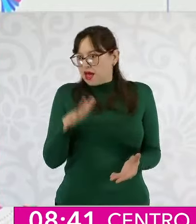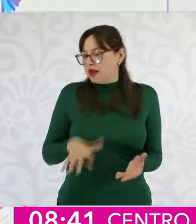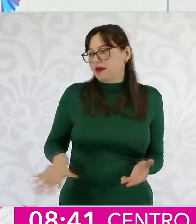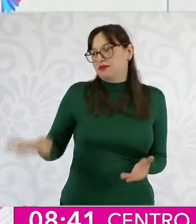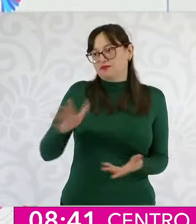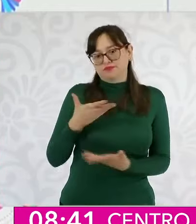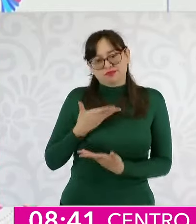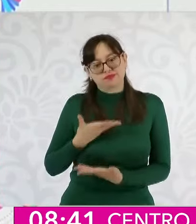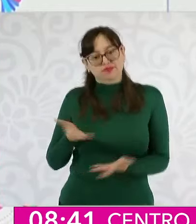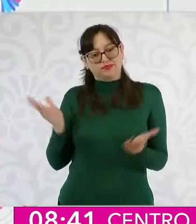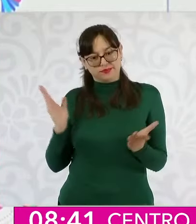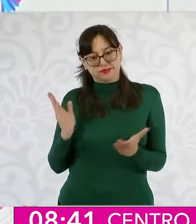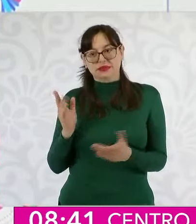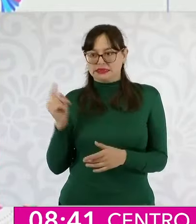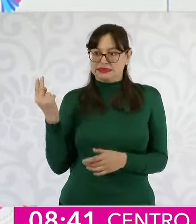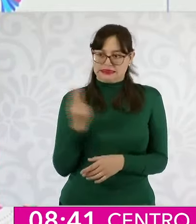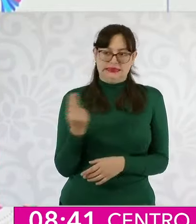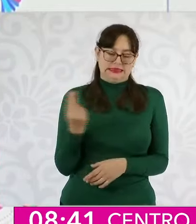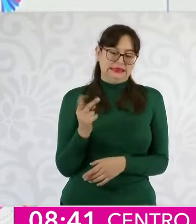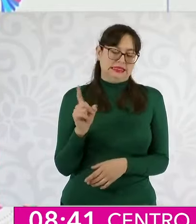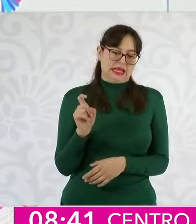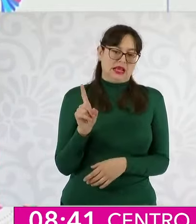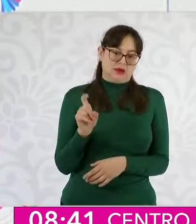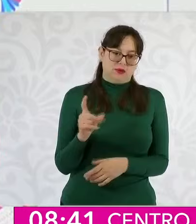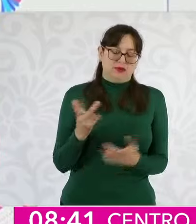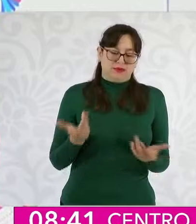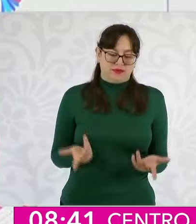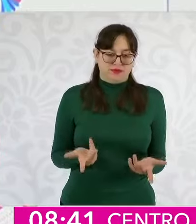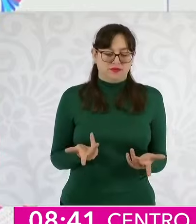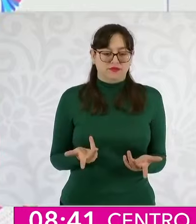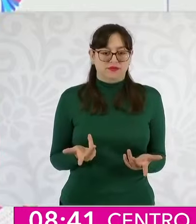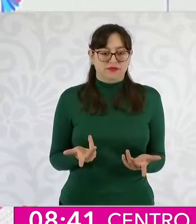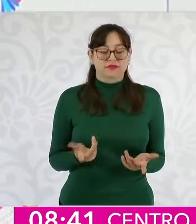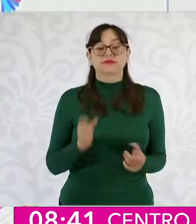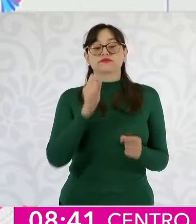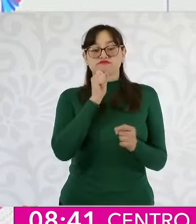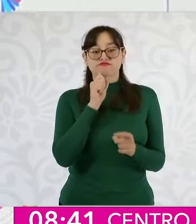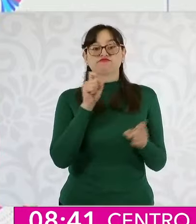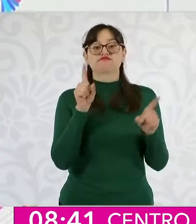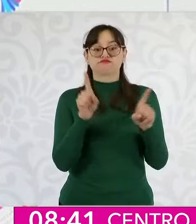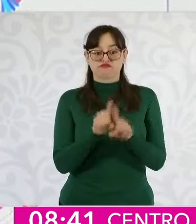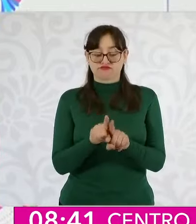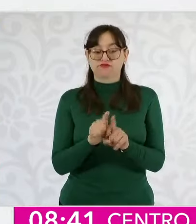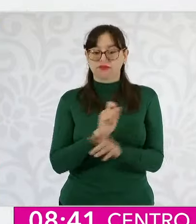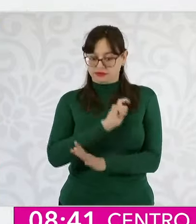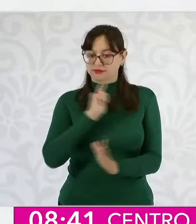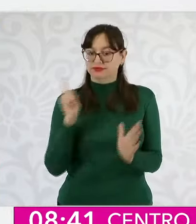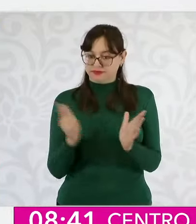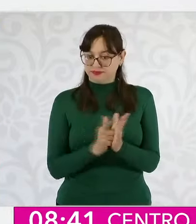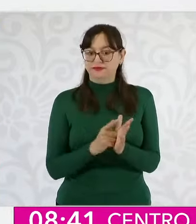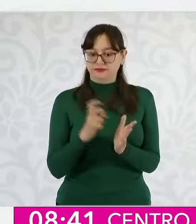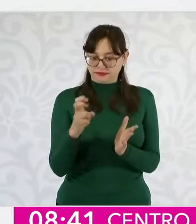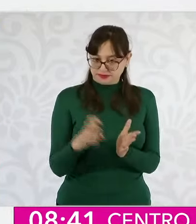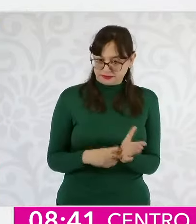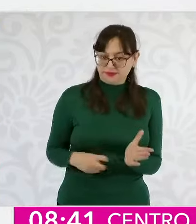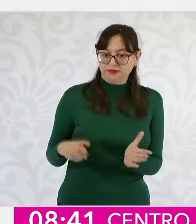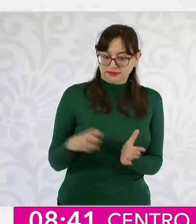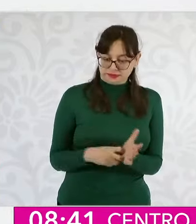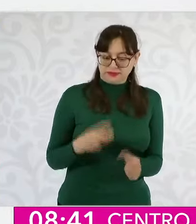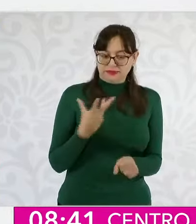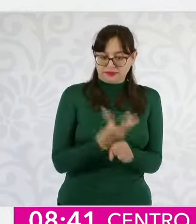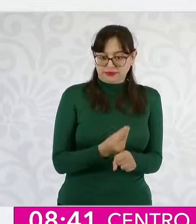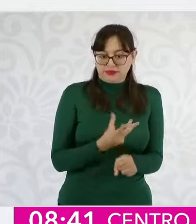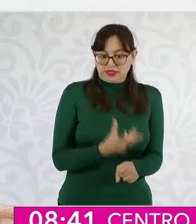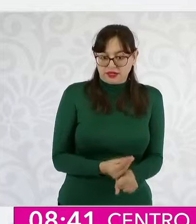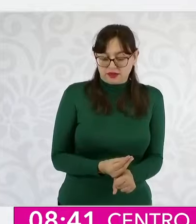consumo humano en aquellos lugares, particularmente de estrés hídrico. Vamos también a modificar la legislación y lo que queremos